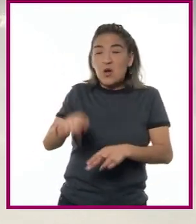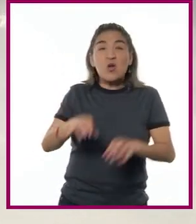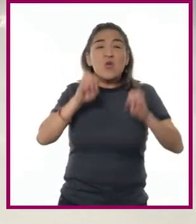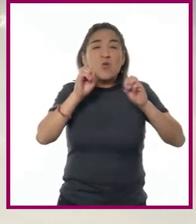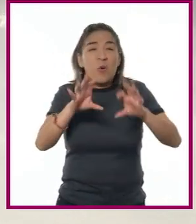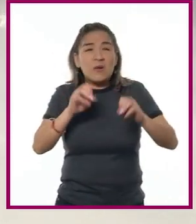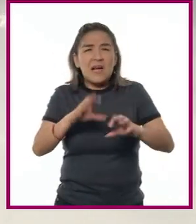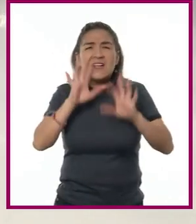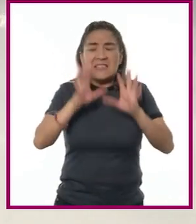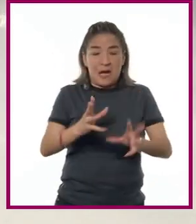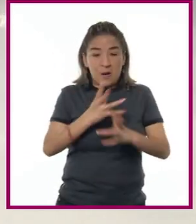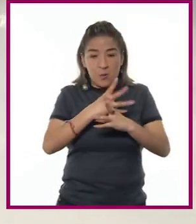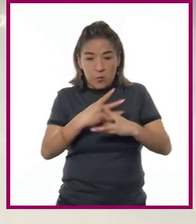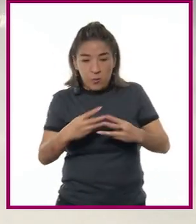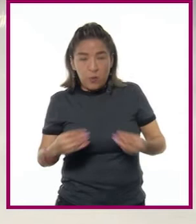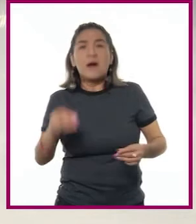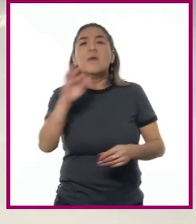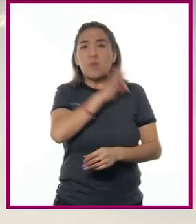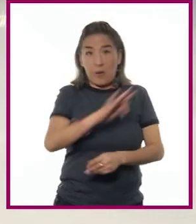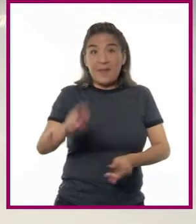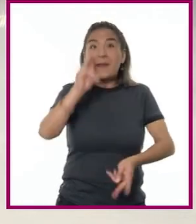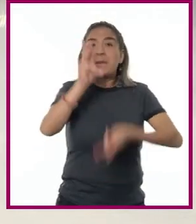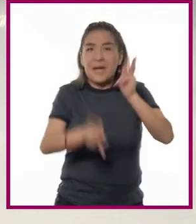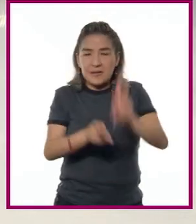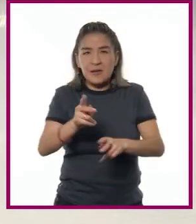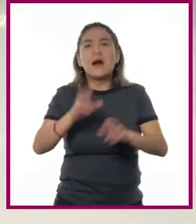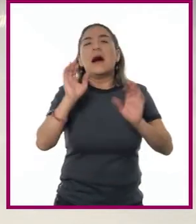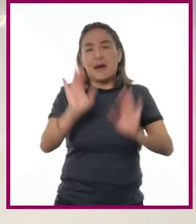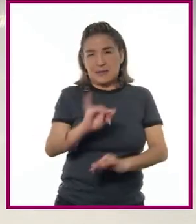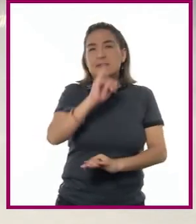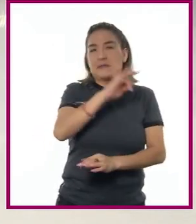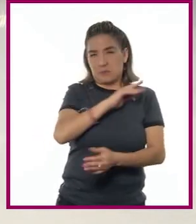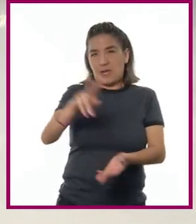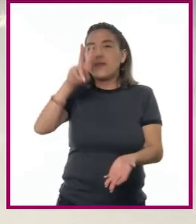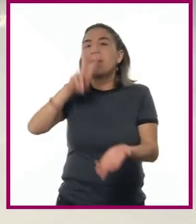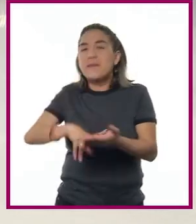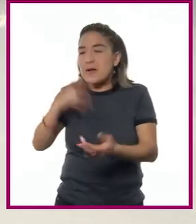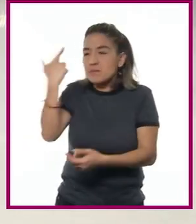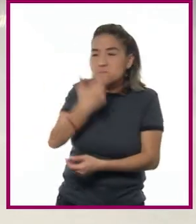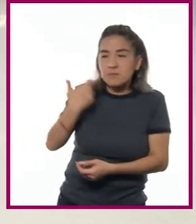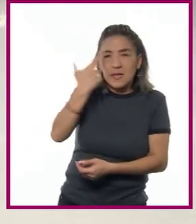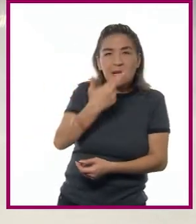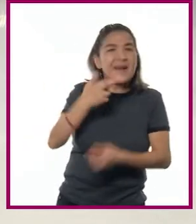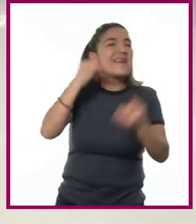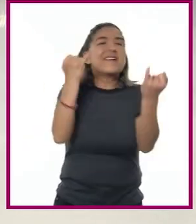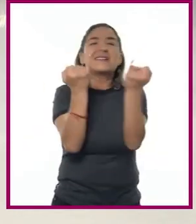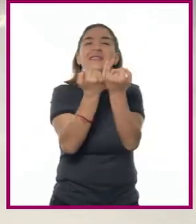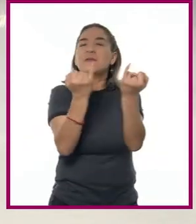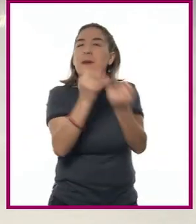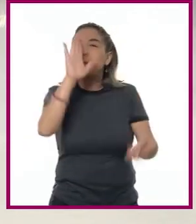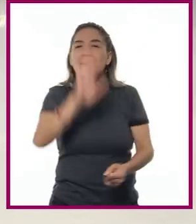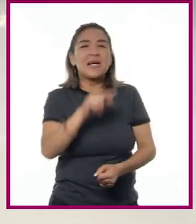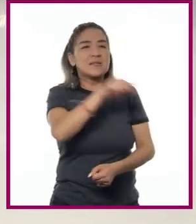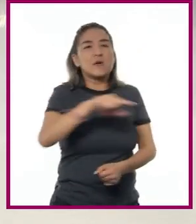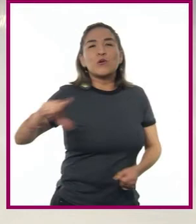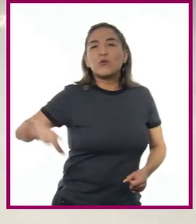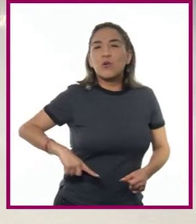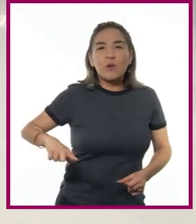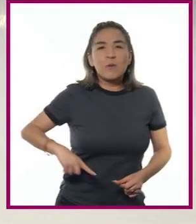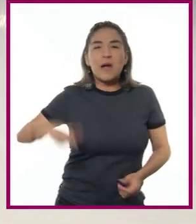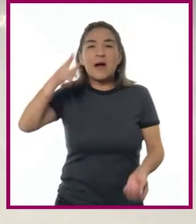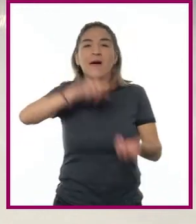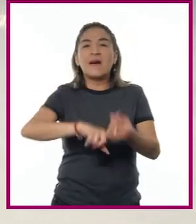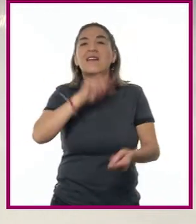y pueda hablar o permita que se haga alguna valoración. Pasa algo similar con los gobiernos que carecen